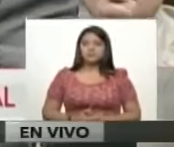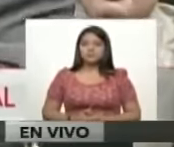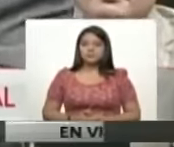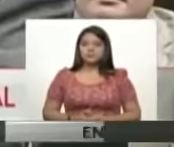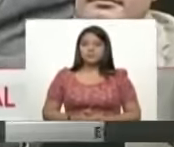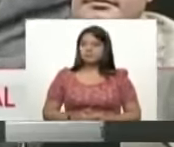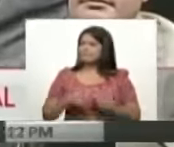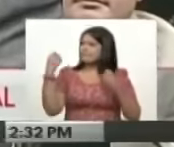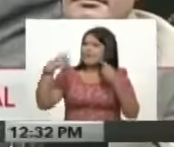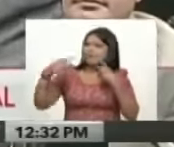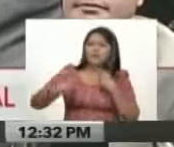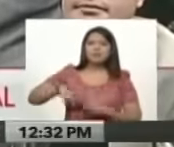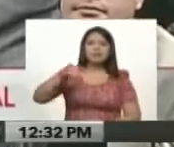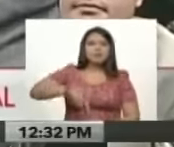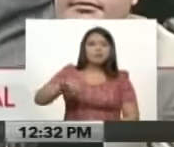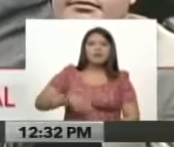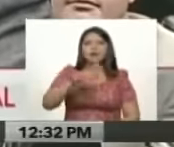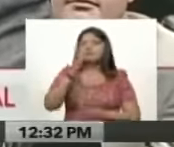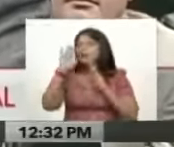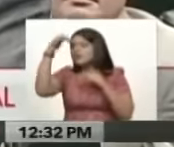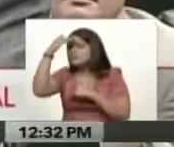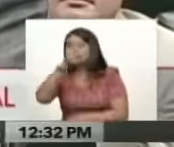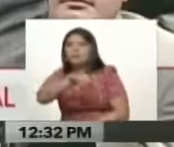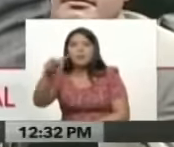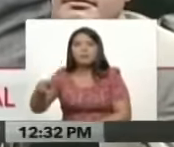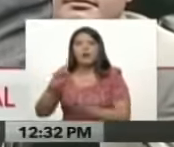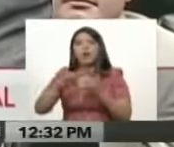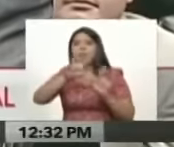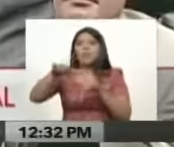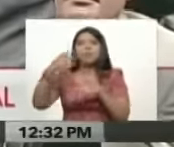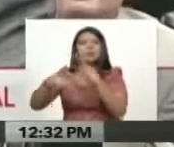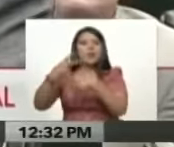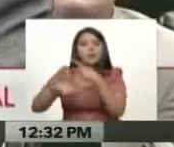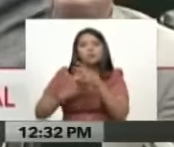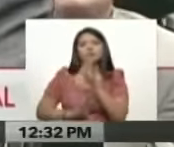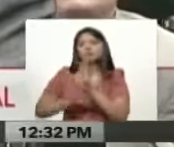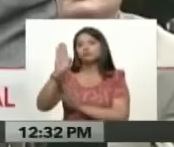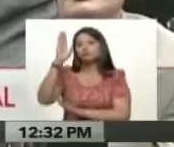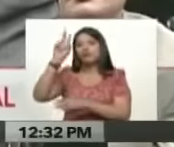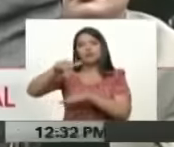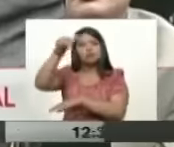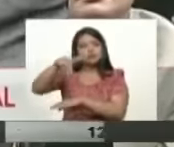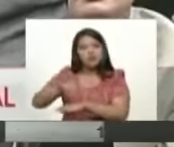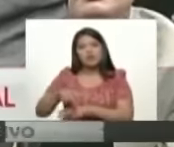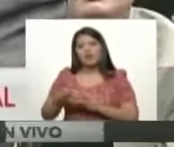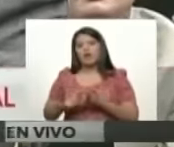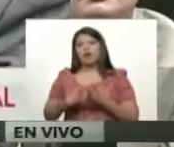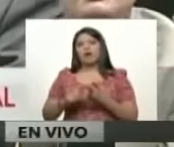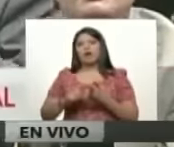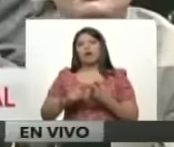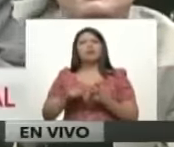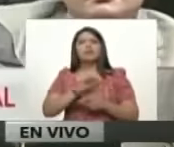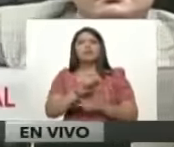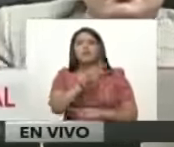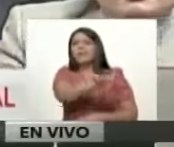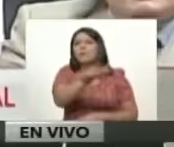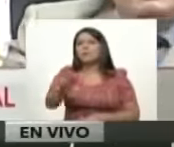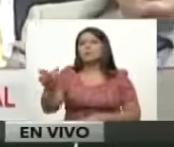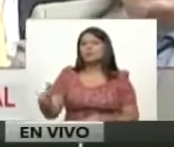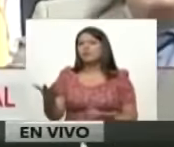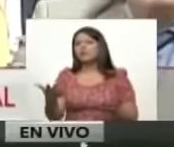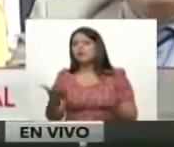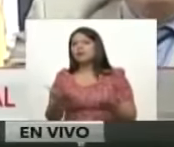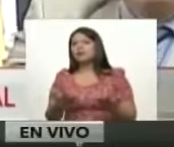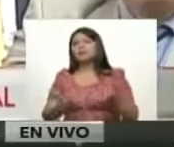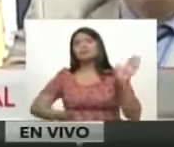las necesidades de la gente, que apoye la producción nacional, que no dé motivos para que la gente se vaya